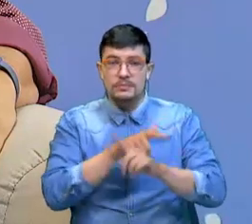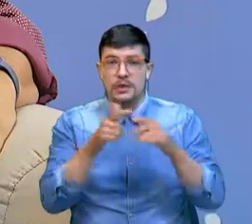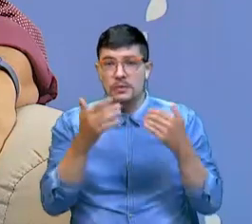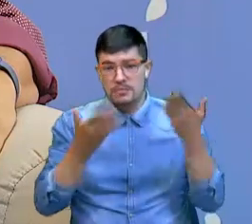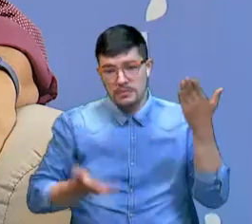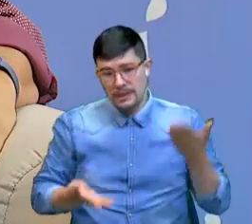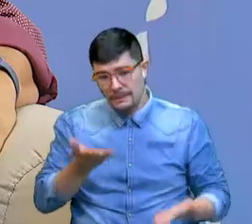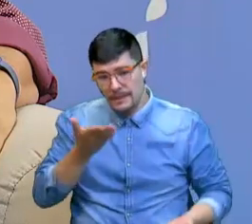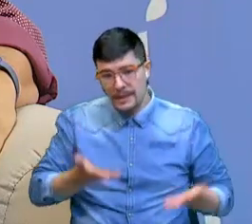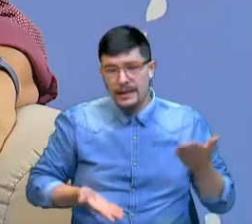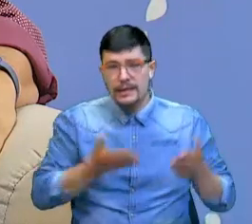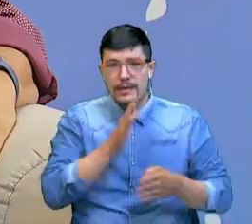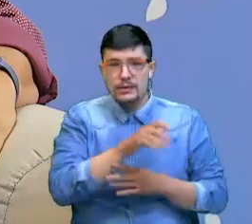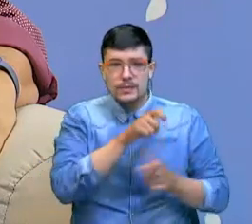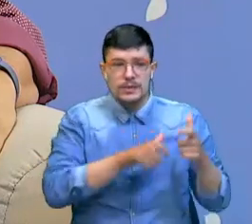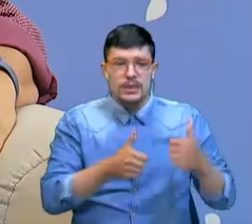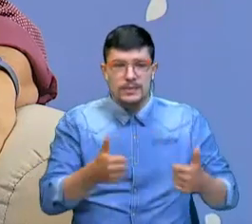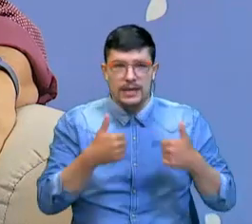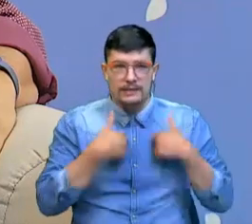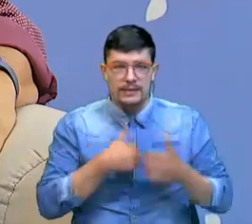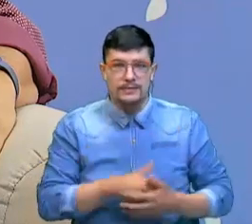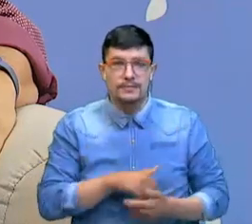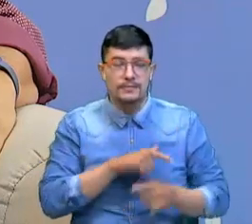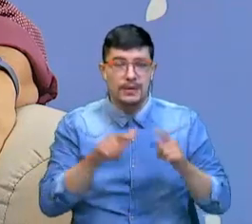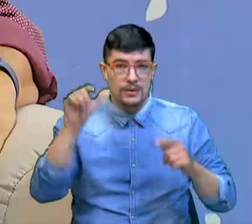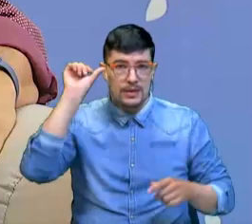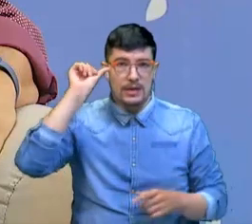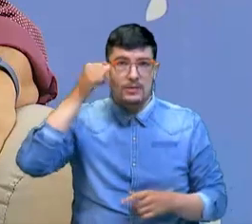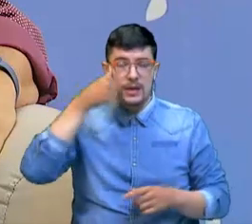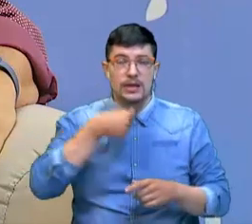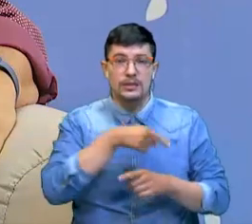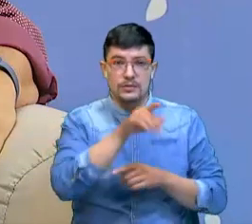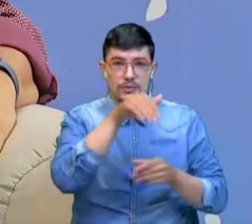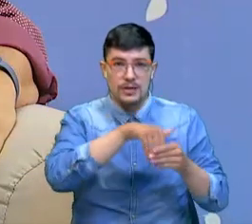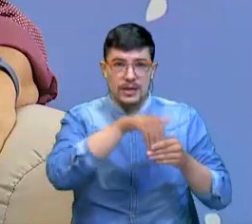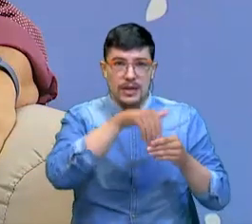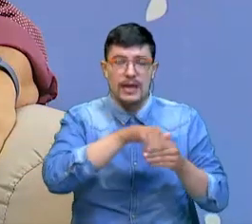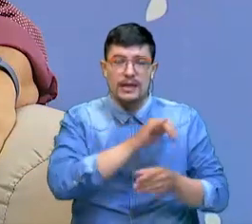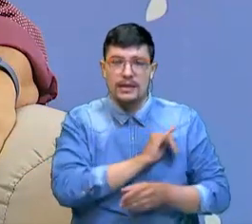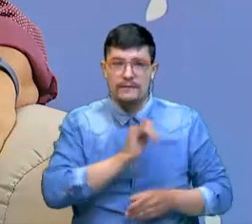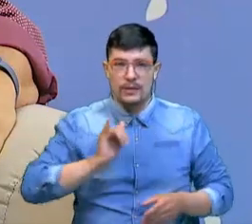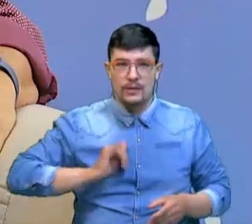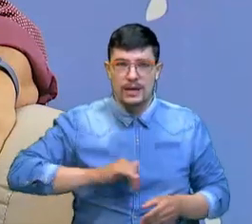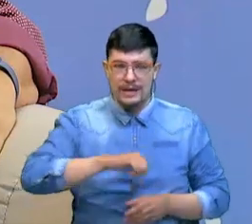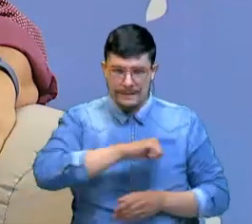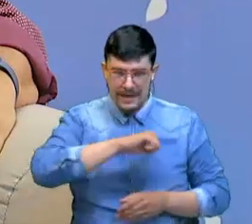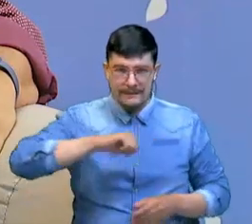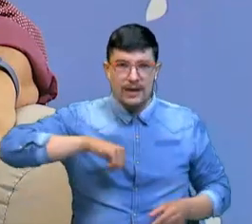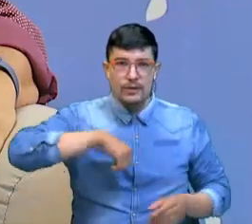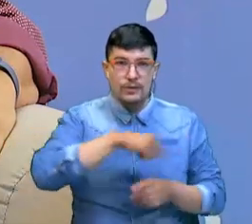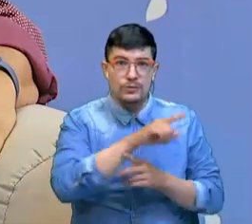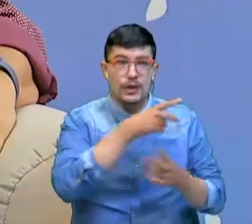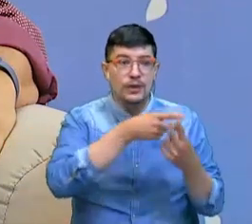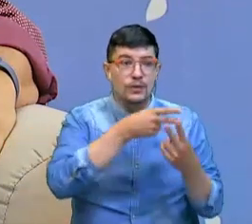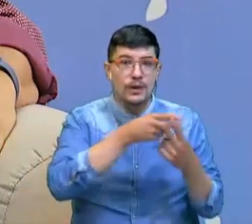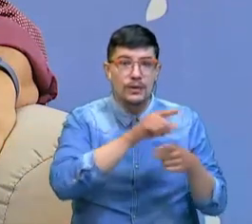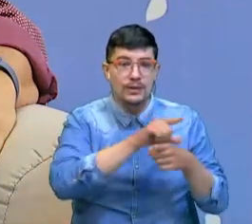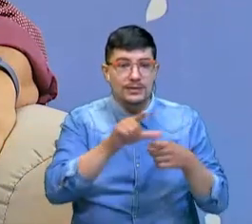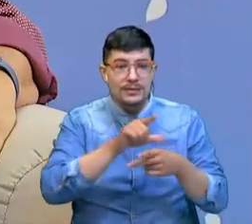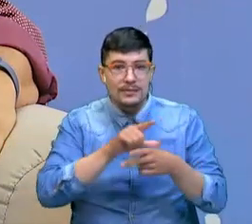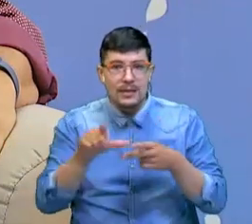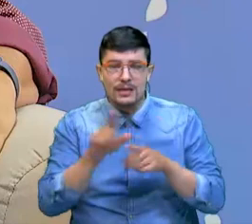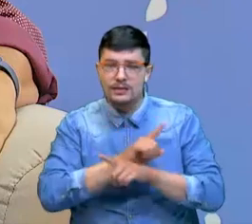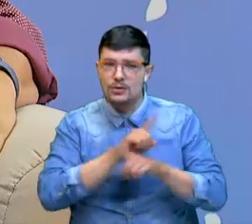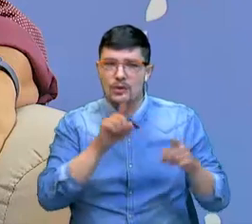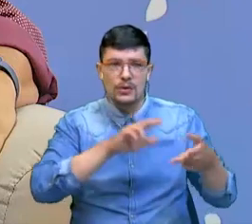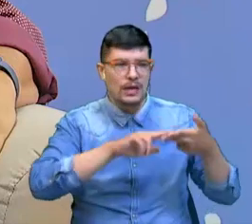puede variar dependiendo de los beneficiarios y demás. Recordemos que en el régimen de ahorro individual, el número de semanas